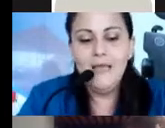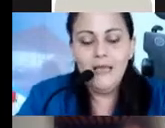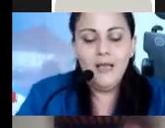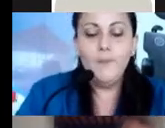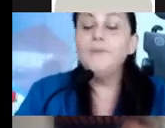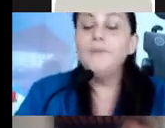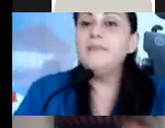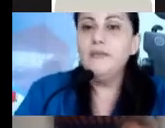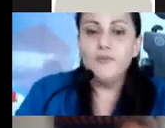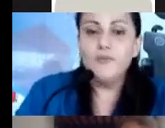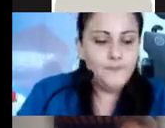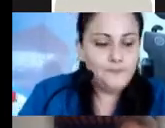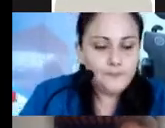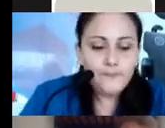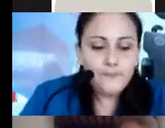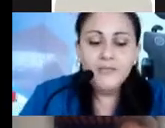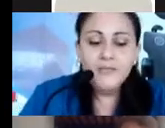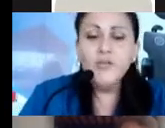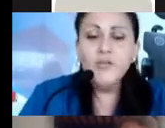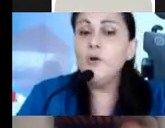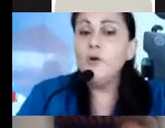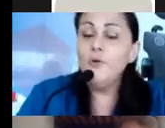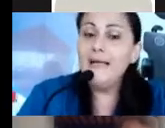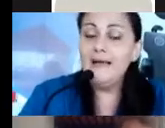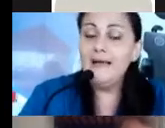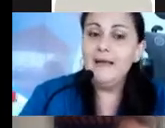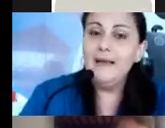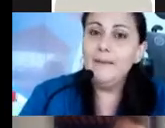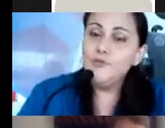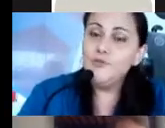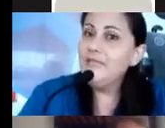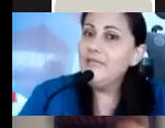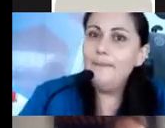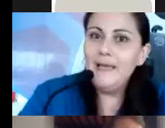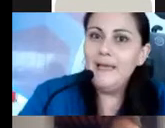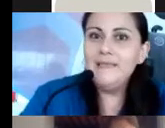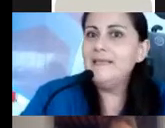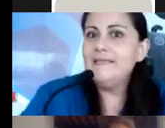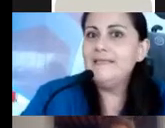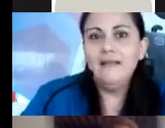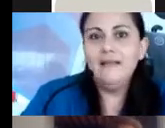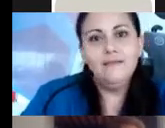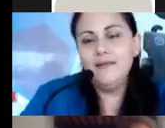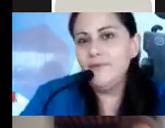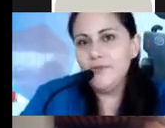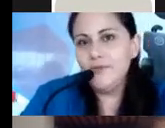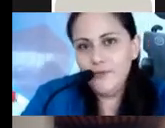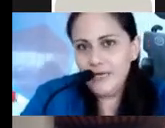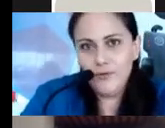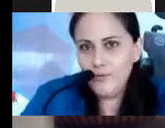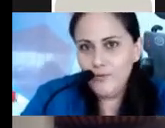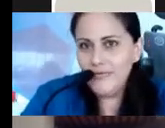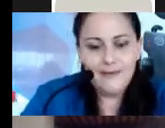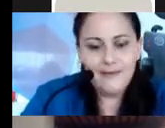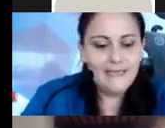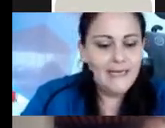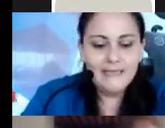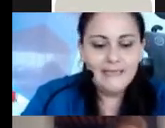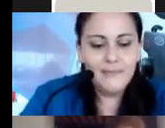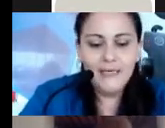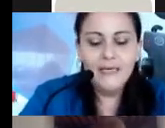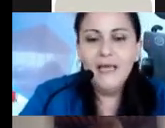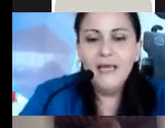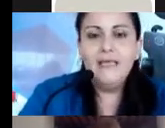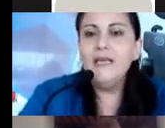más comprometidos. Entonces, como la posición de la pelvis se altera, el resto de la columna se va a